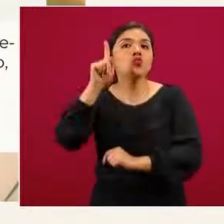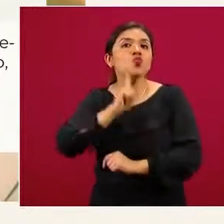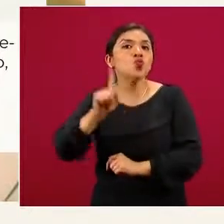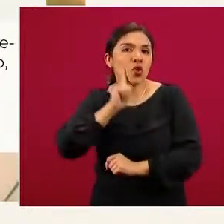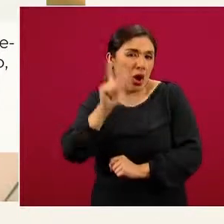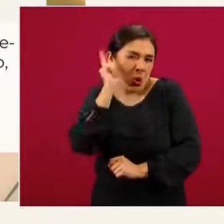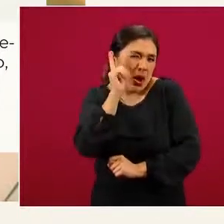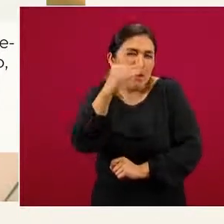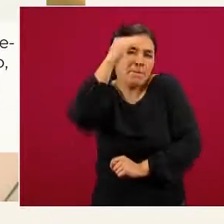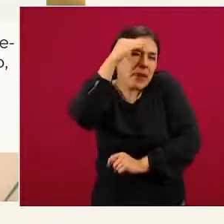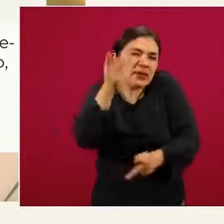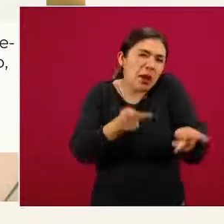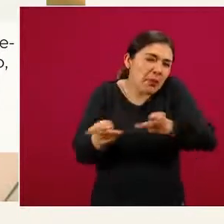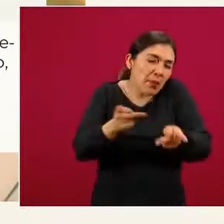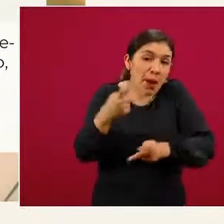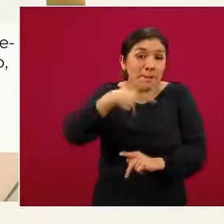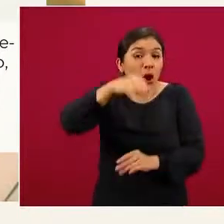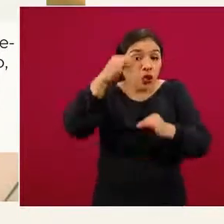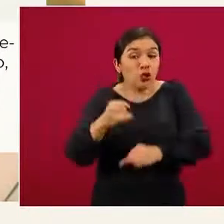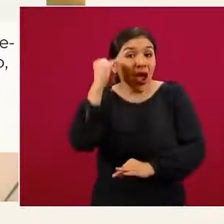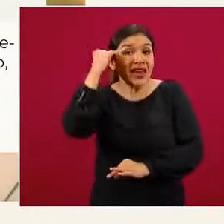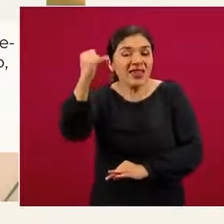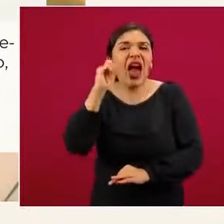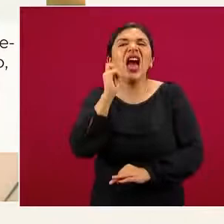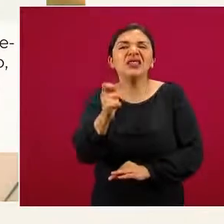así. Pero la idea es realmente